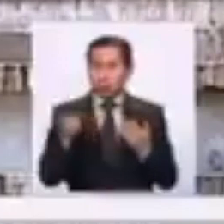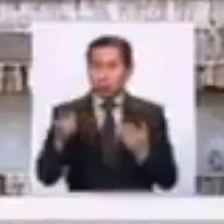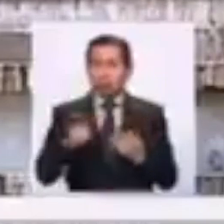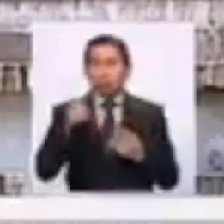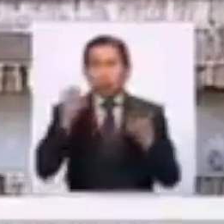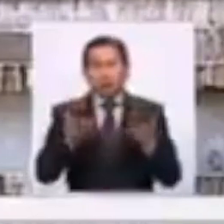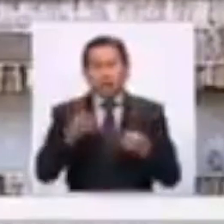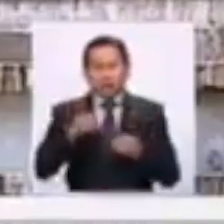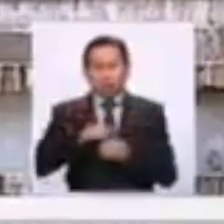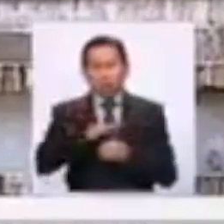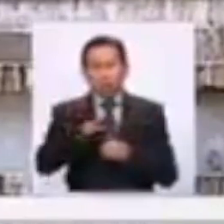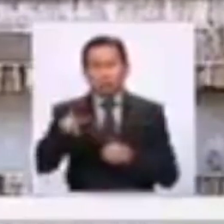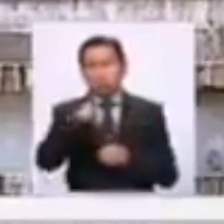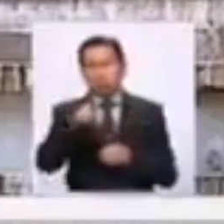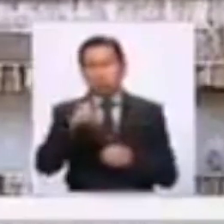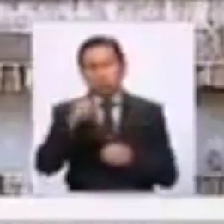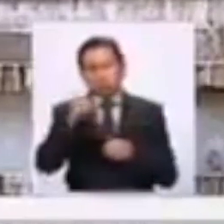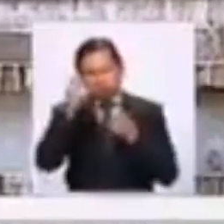hay,